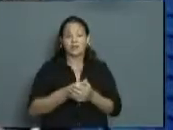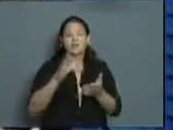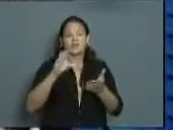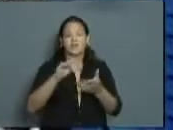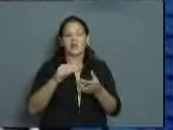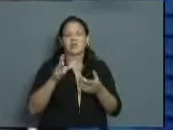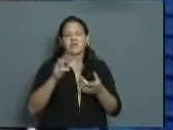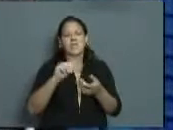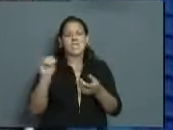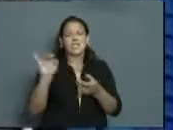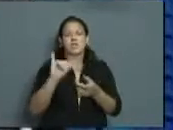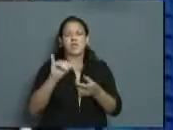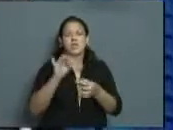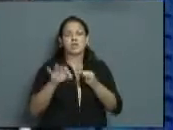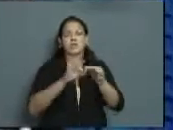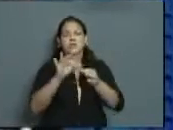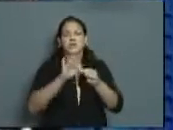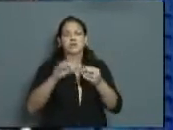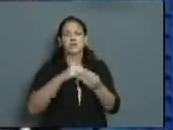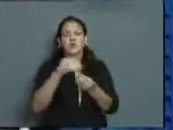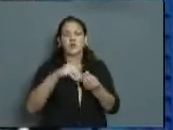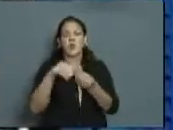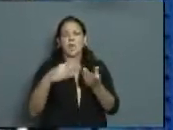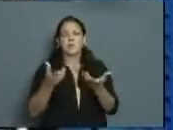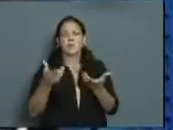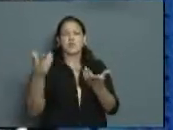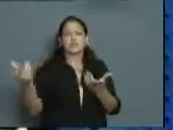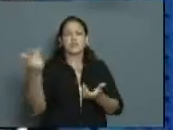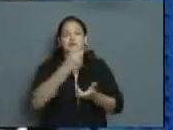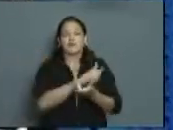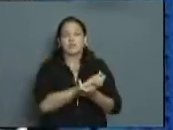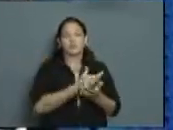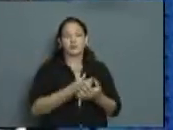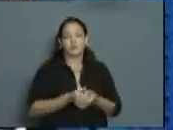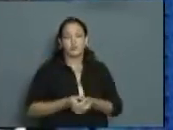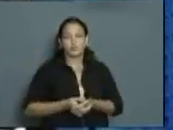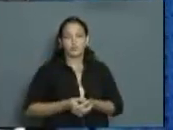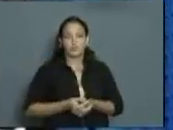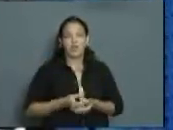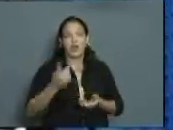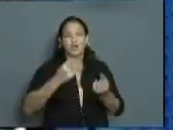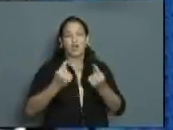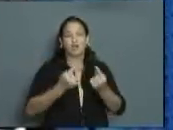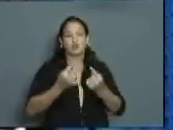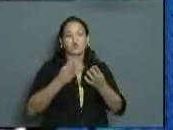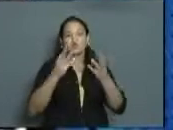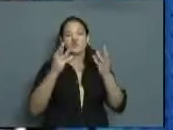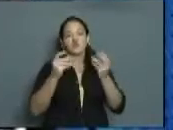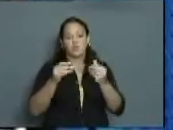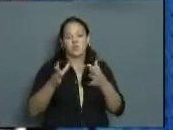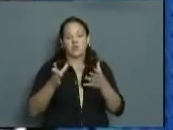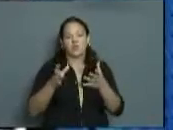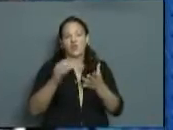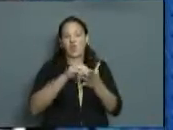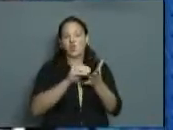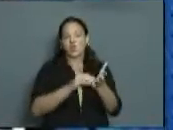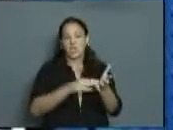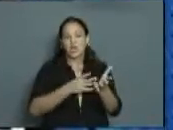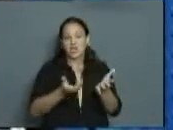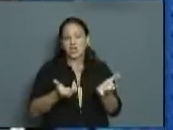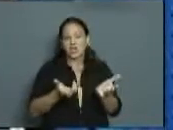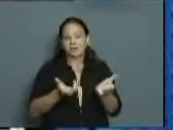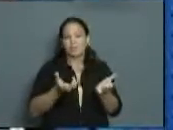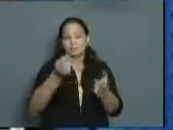que cada bulbito tiene una dosis completa, se utilizó en algún número de personal de la salud que eran alérgicos y se vacunó